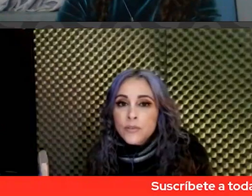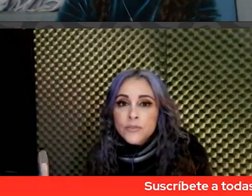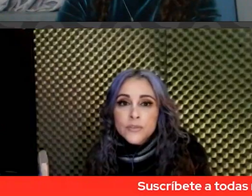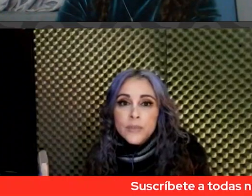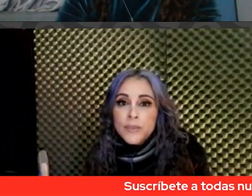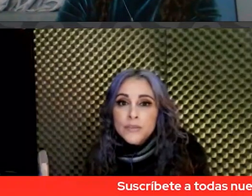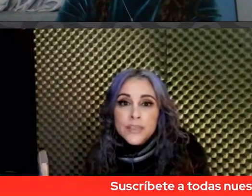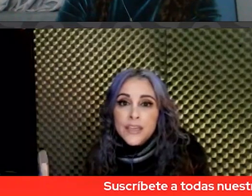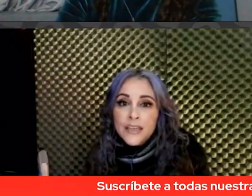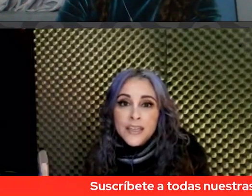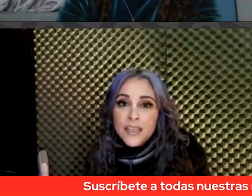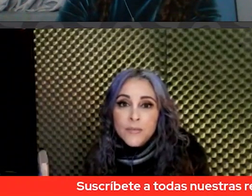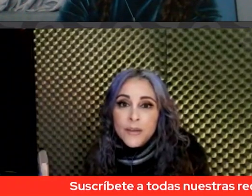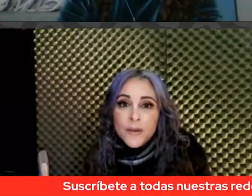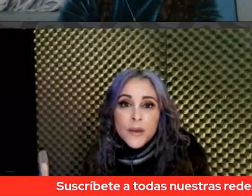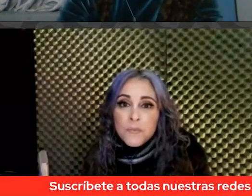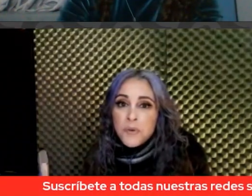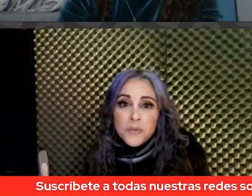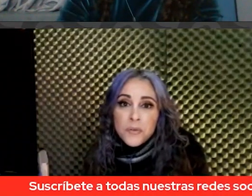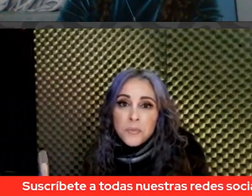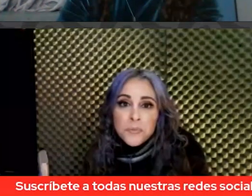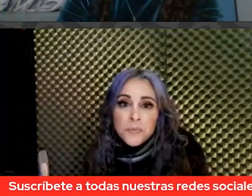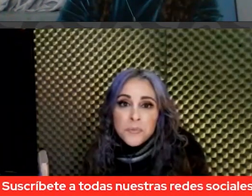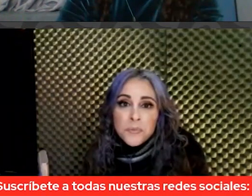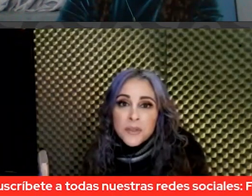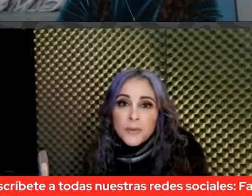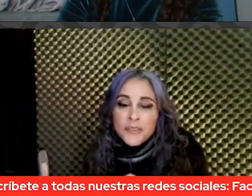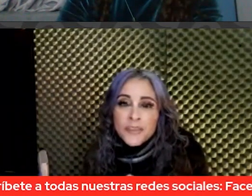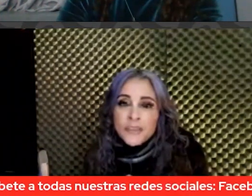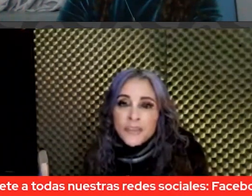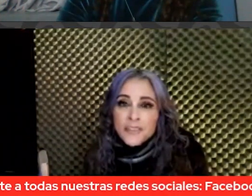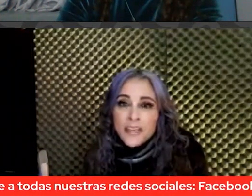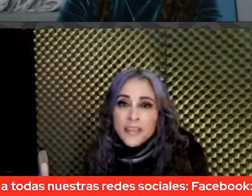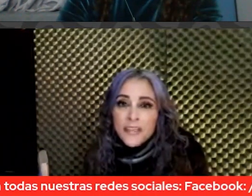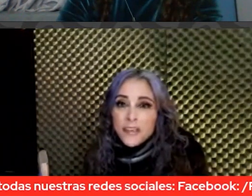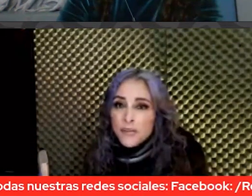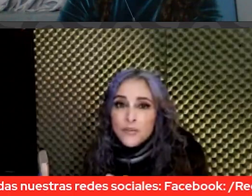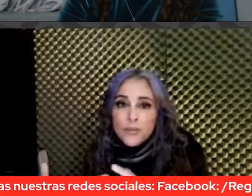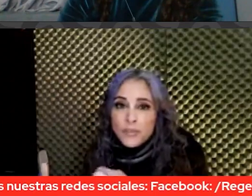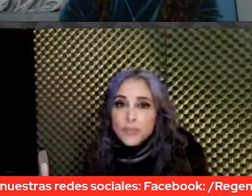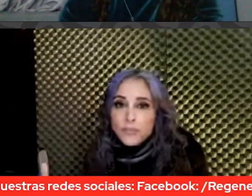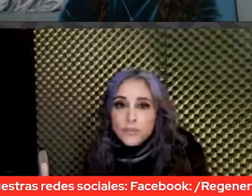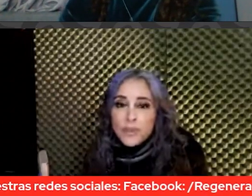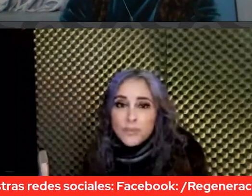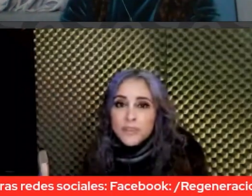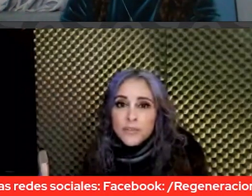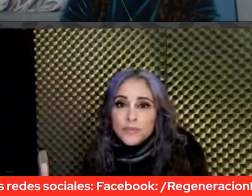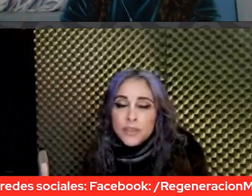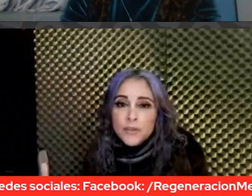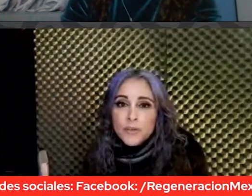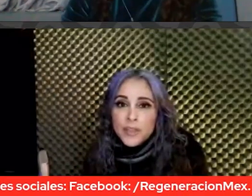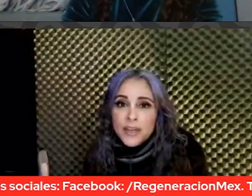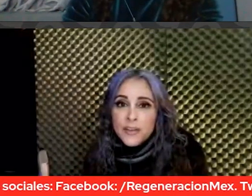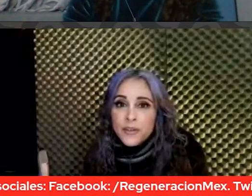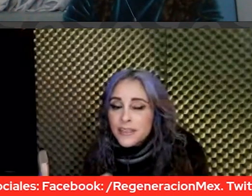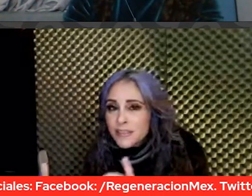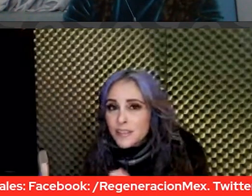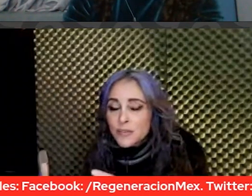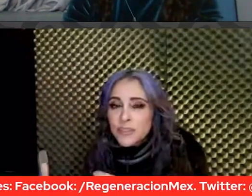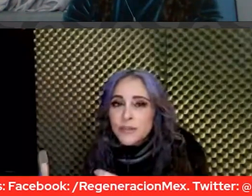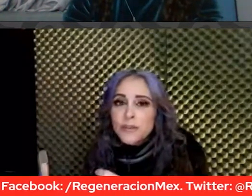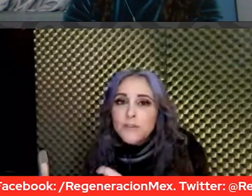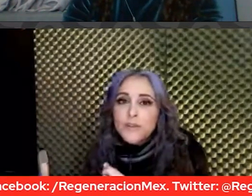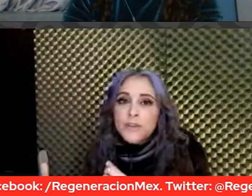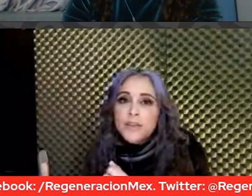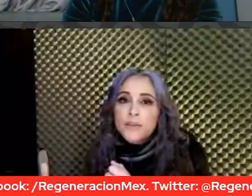cultura en todos sus ámbitos sería increíble, pero no, pues la verdad es que no les interesa. Yo coincido totalmente contigo, Ricardo, y hace